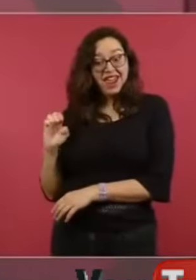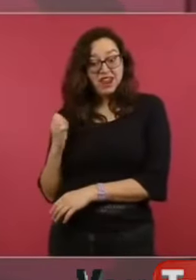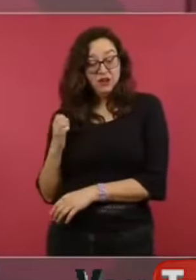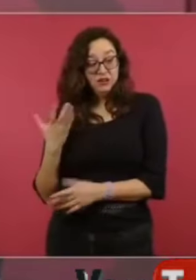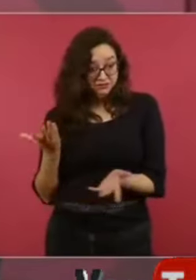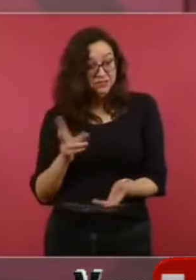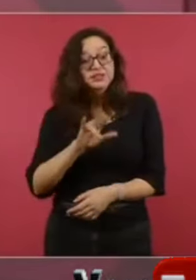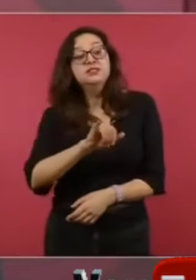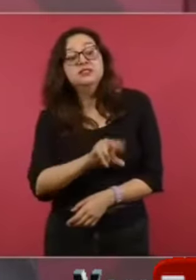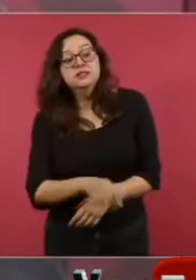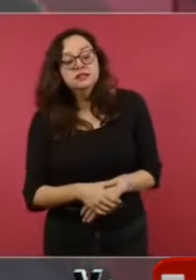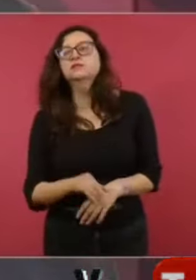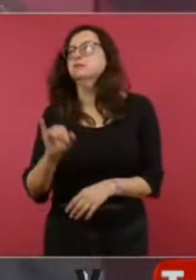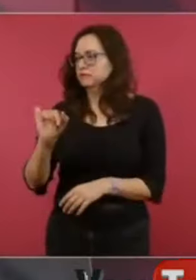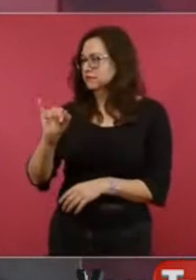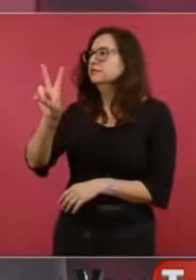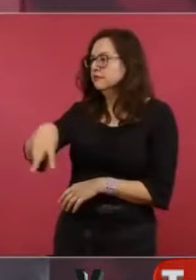cuestión electoral.